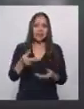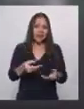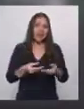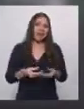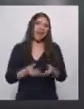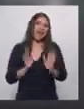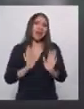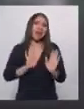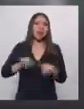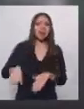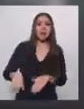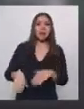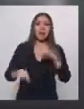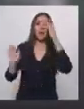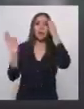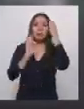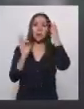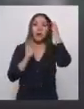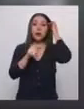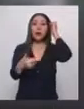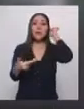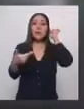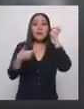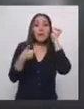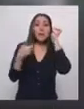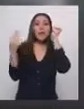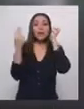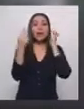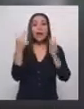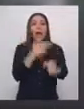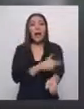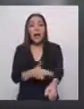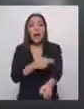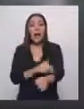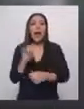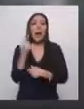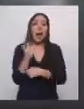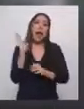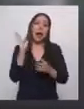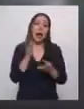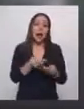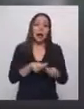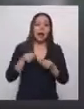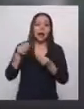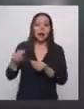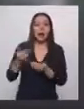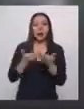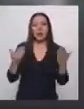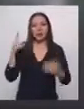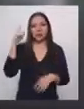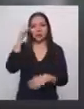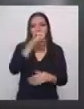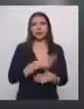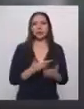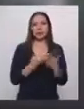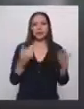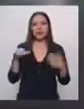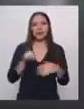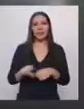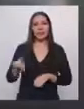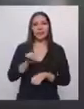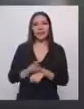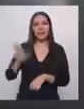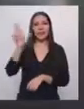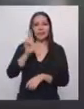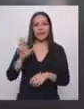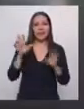cuenta más, a menos de que nos los pidan para, no sé, algún trámite, una cosa por el estilo, que la verdad ya es un poco difícil. Pero bueno, hoy es martes de finanzas personales y ya está con nosotros Fernando